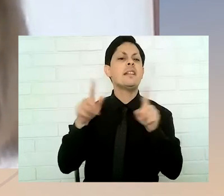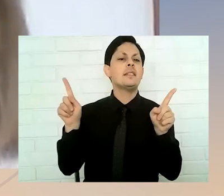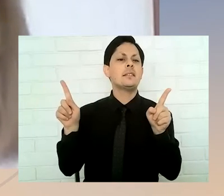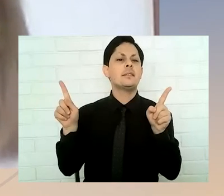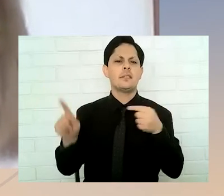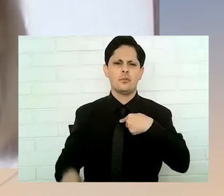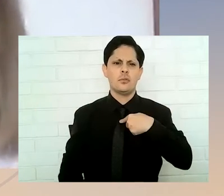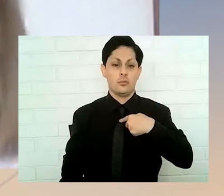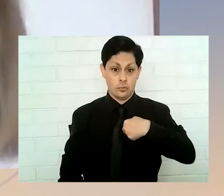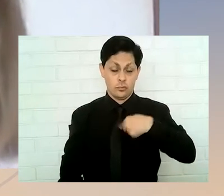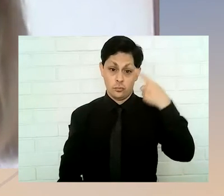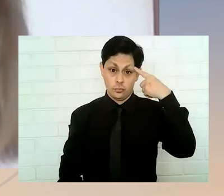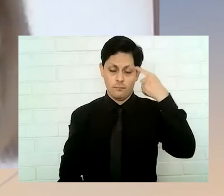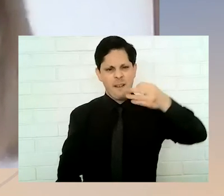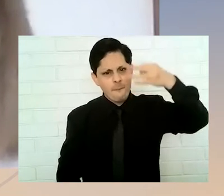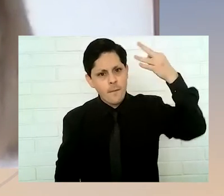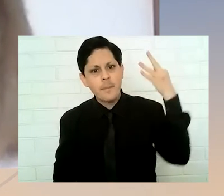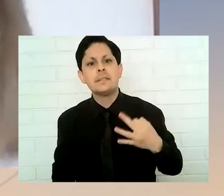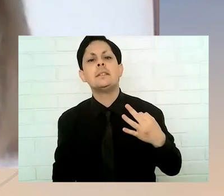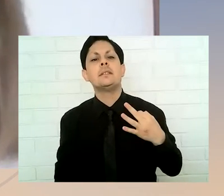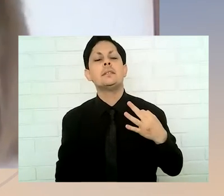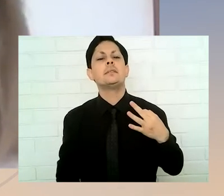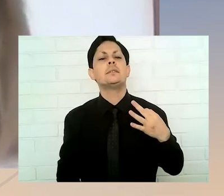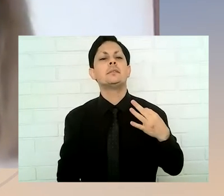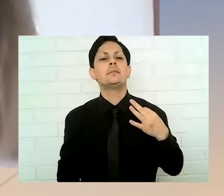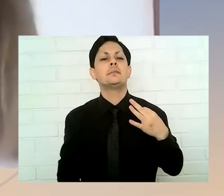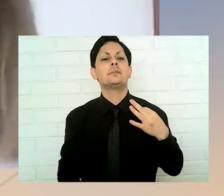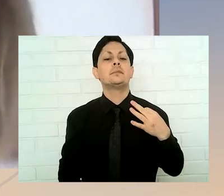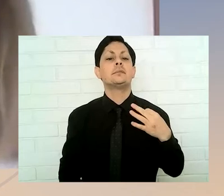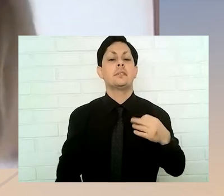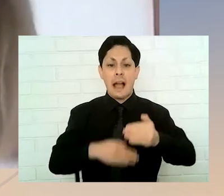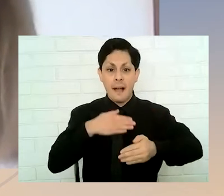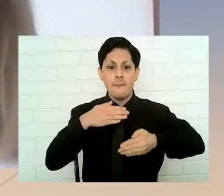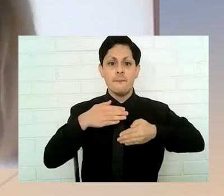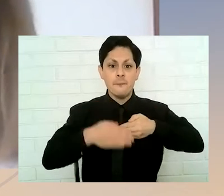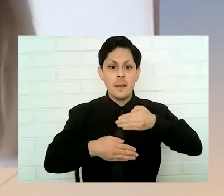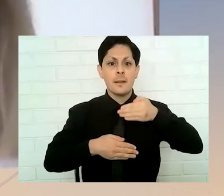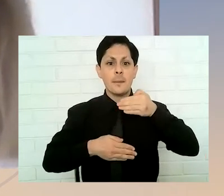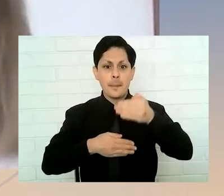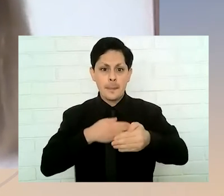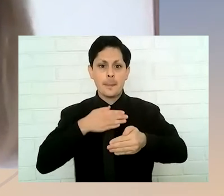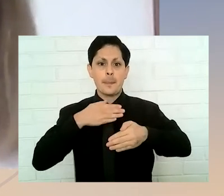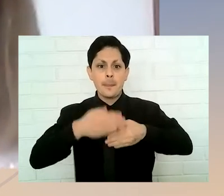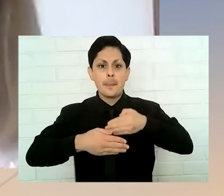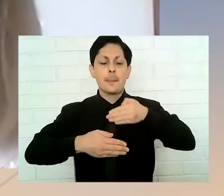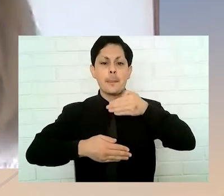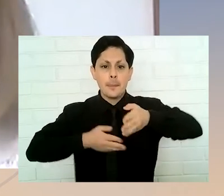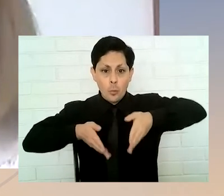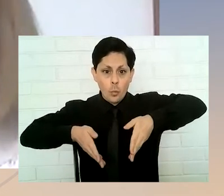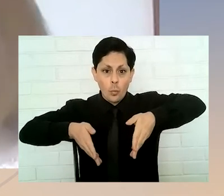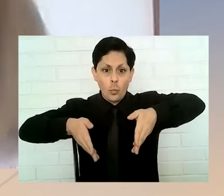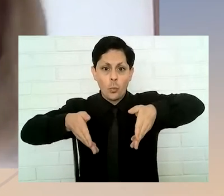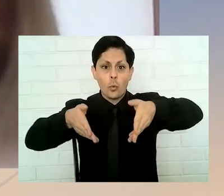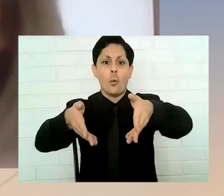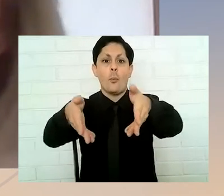estoy convencida que eso nos haría avanzar, nos daría un camino nuevo,